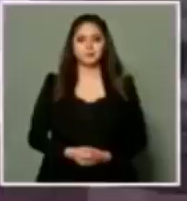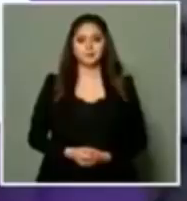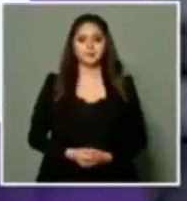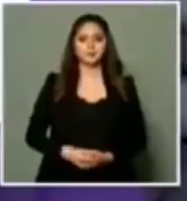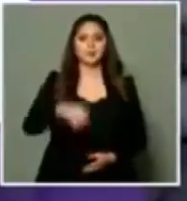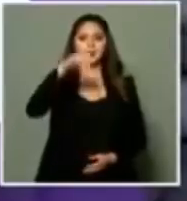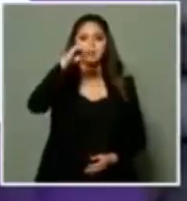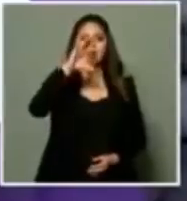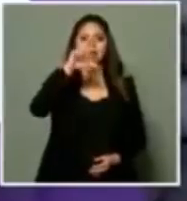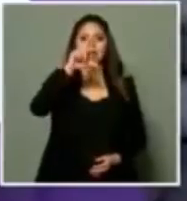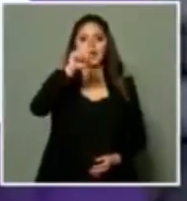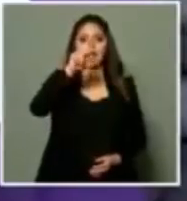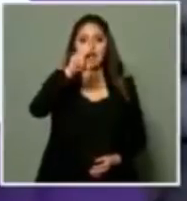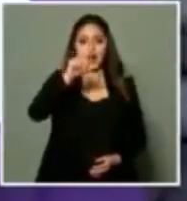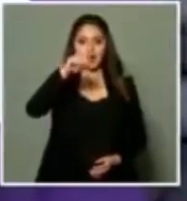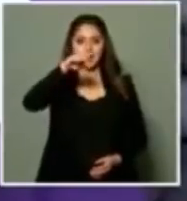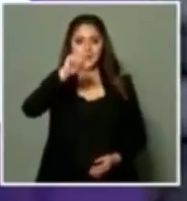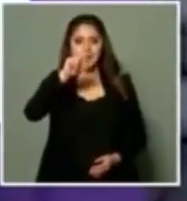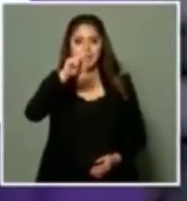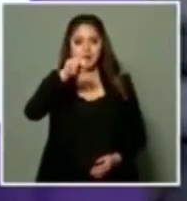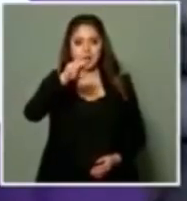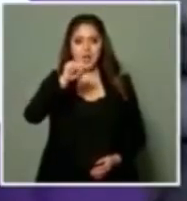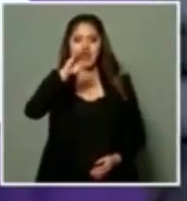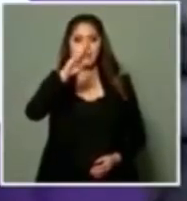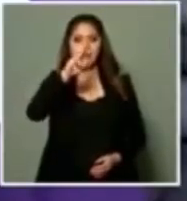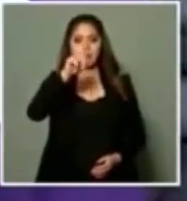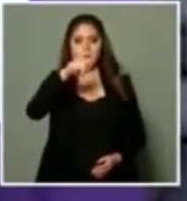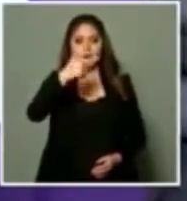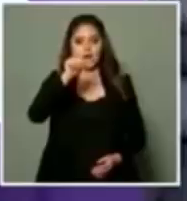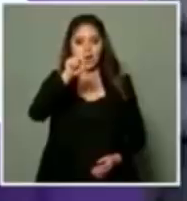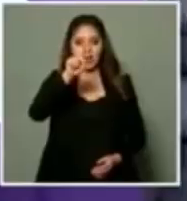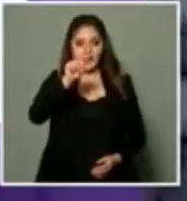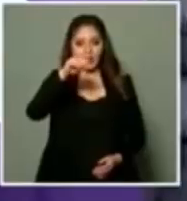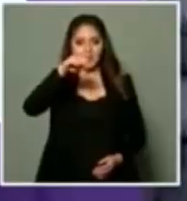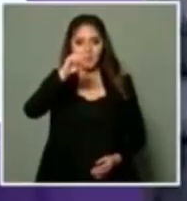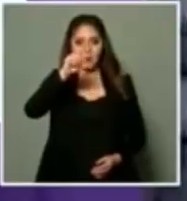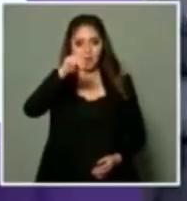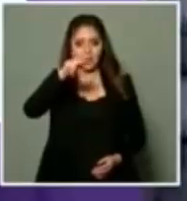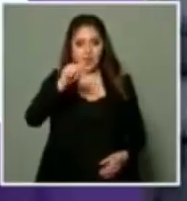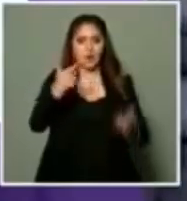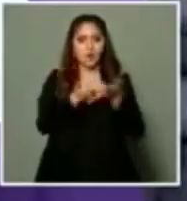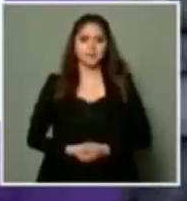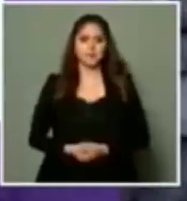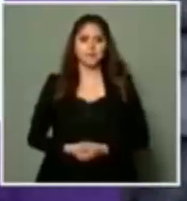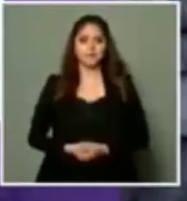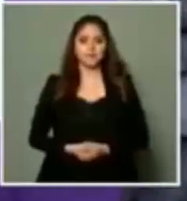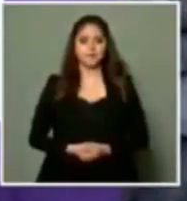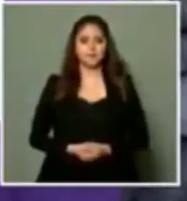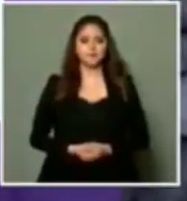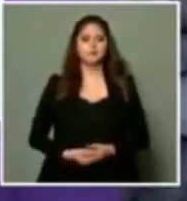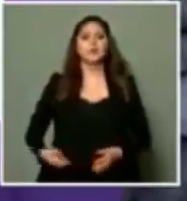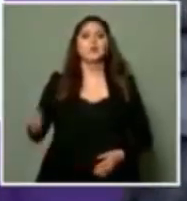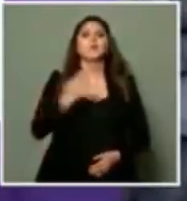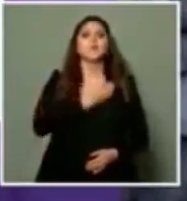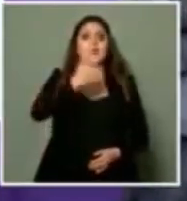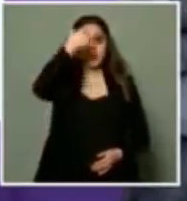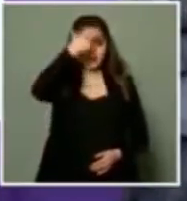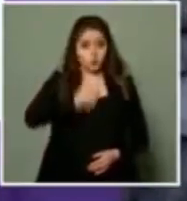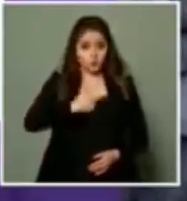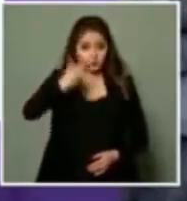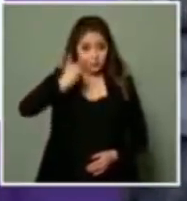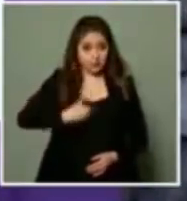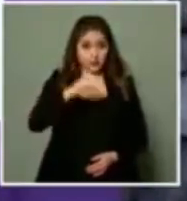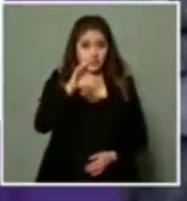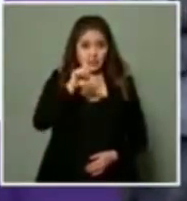Clara Marina Brugada Molina, de la candidatura común, juntos haremos historia. Buenas noches, soy